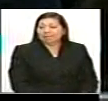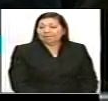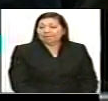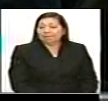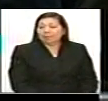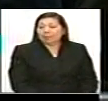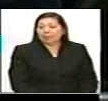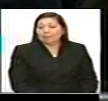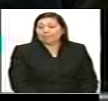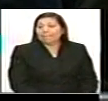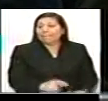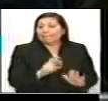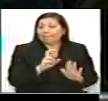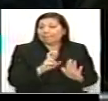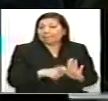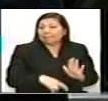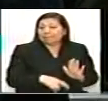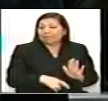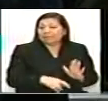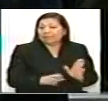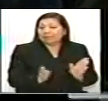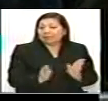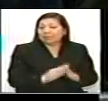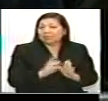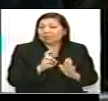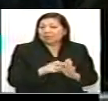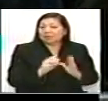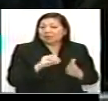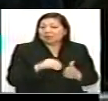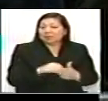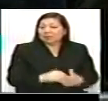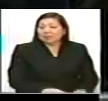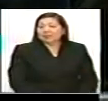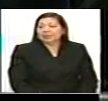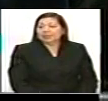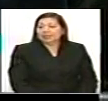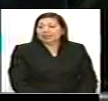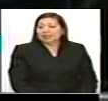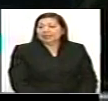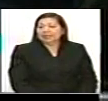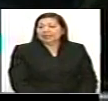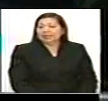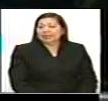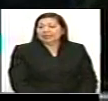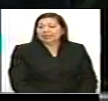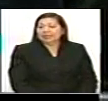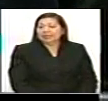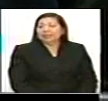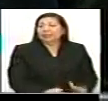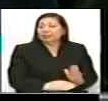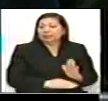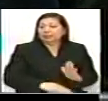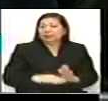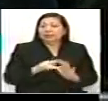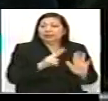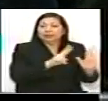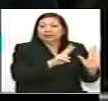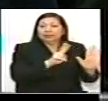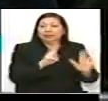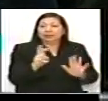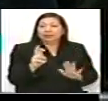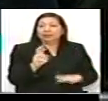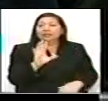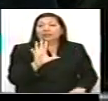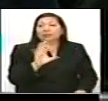con un programa, un pequeño programa que se puso en funcionamiento, se logró elevar a